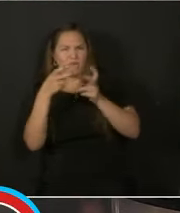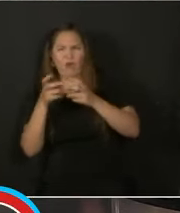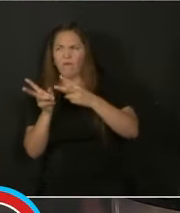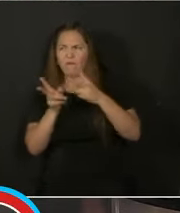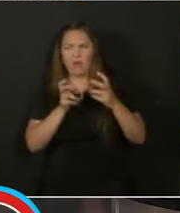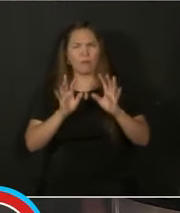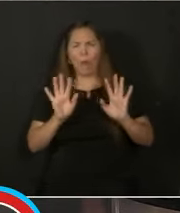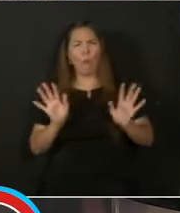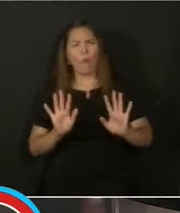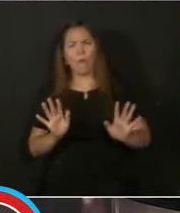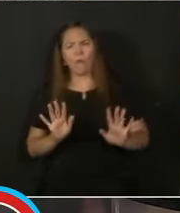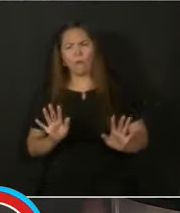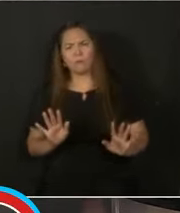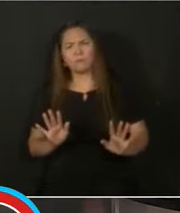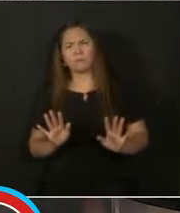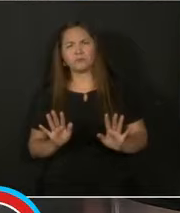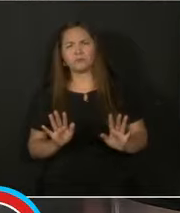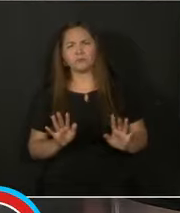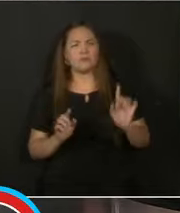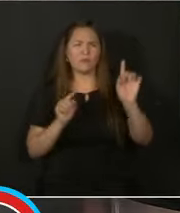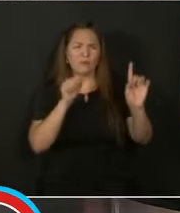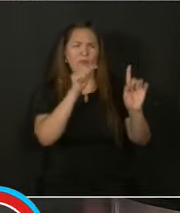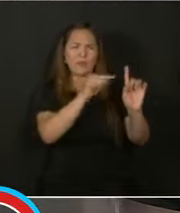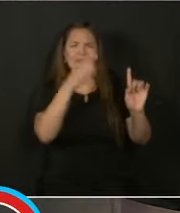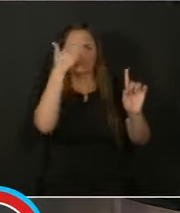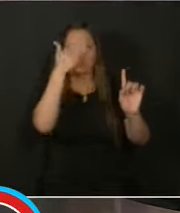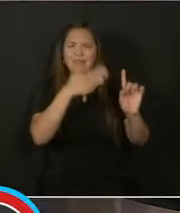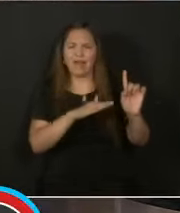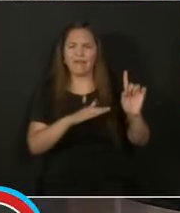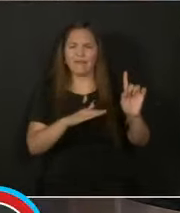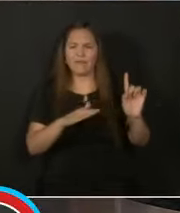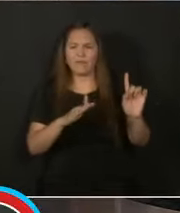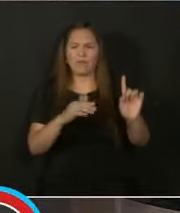da cuenta de que yo andaba dentro grupo pero